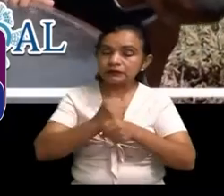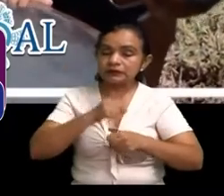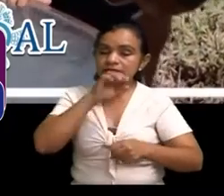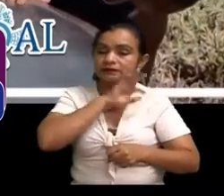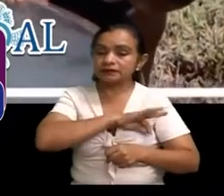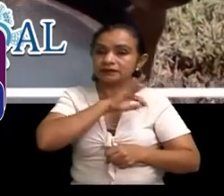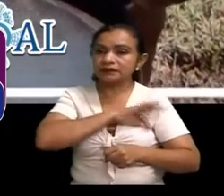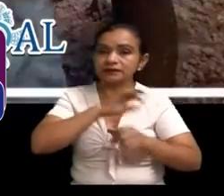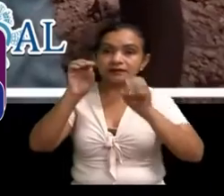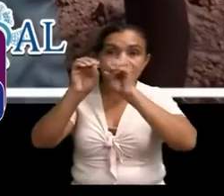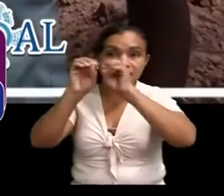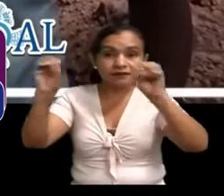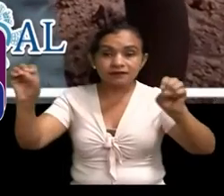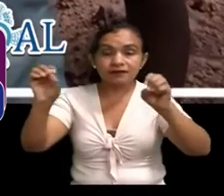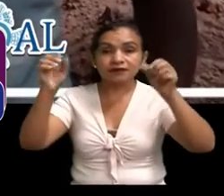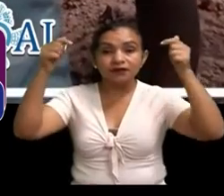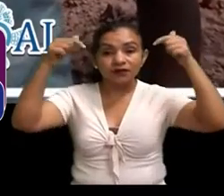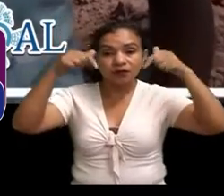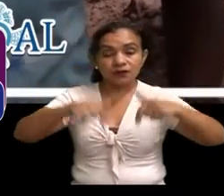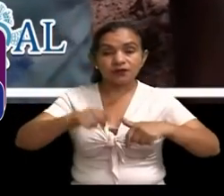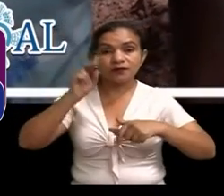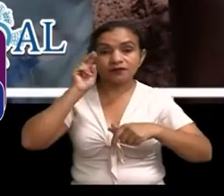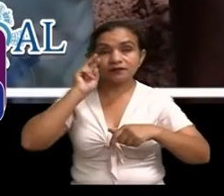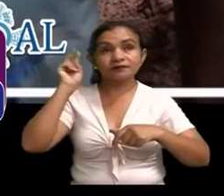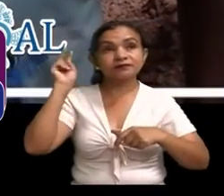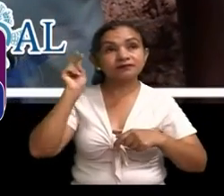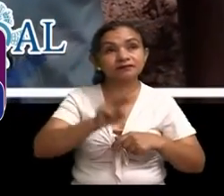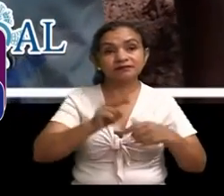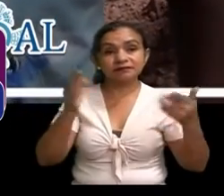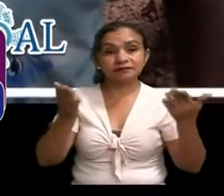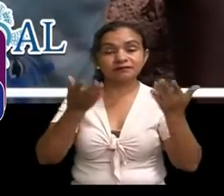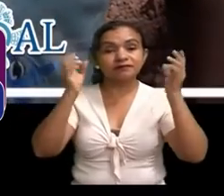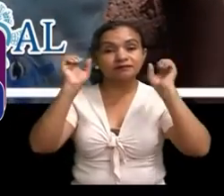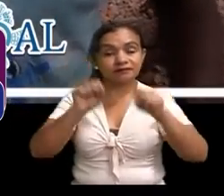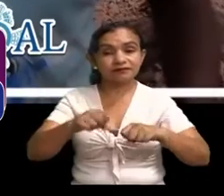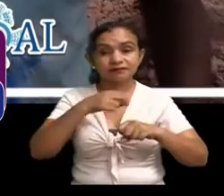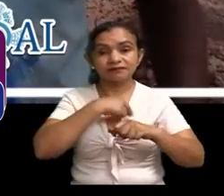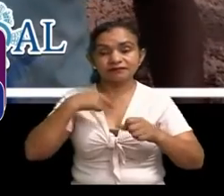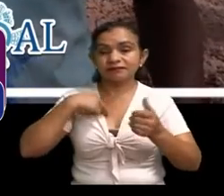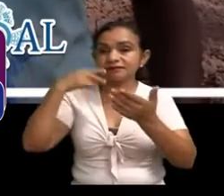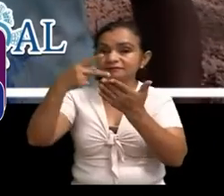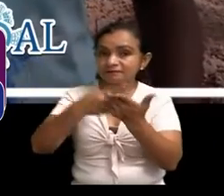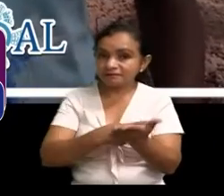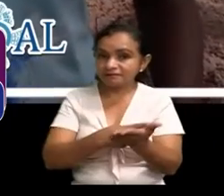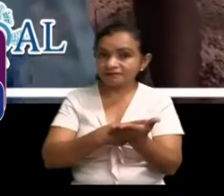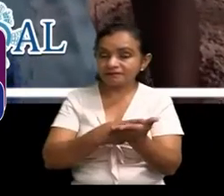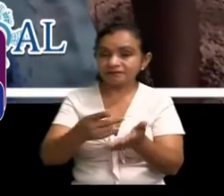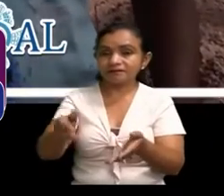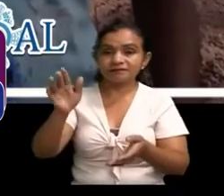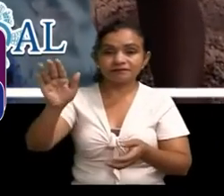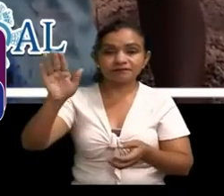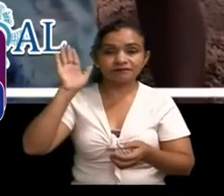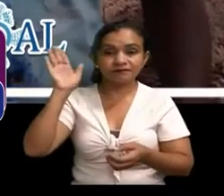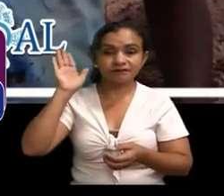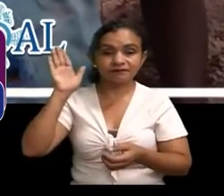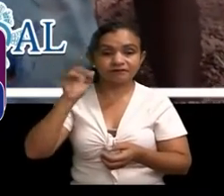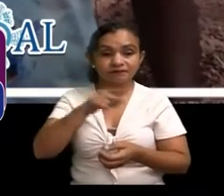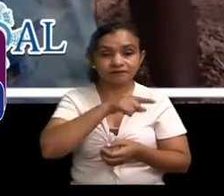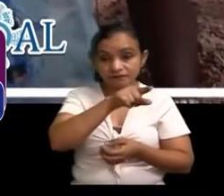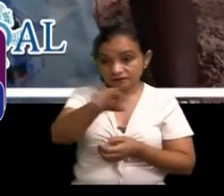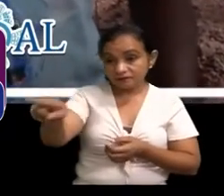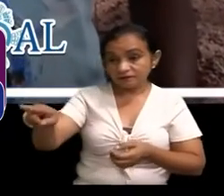salario y hoy están viendo y cómo se hizo posible este proyecto, y hay un compromiso de ellos, pero también de la